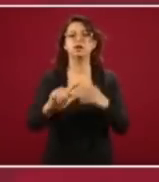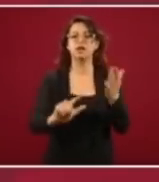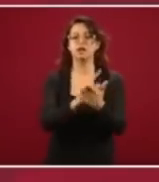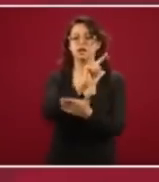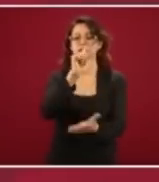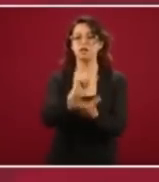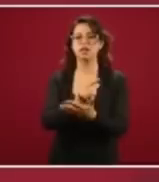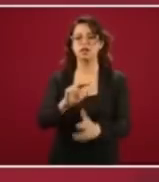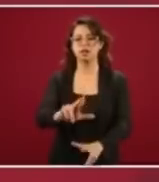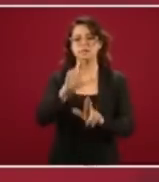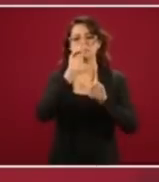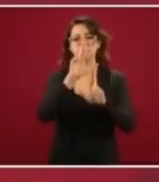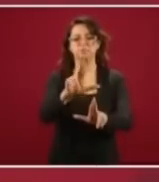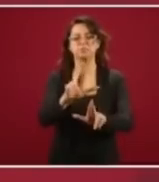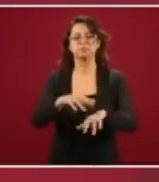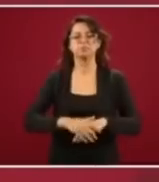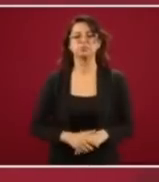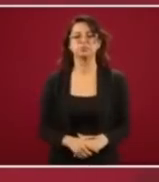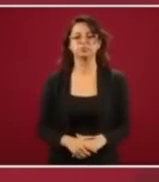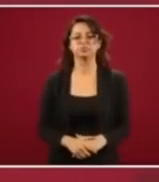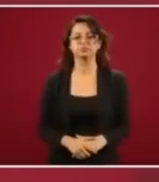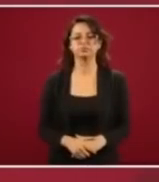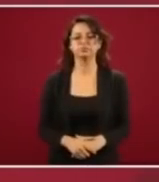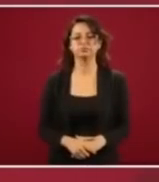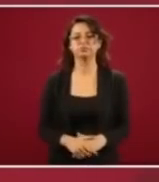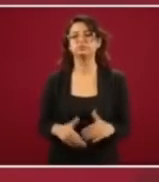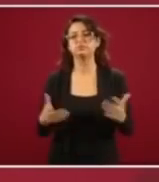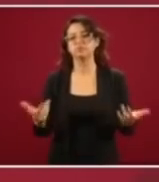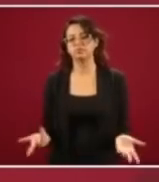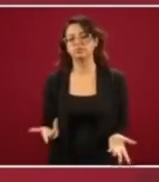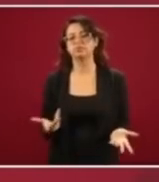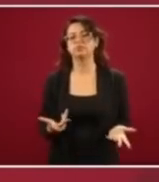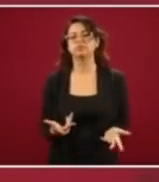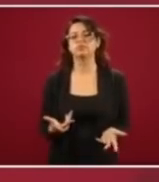luche contra la tiranía.